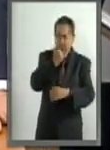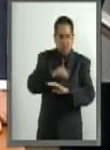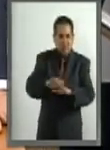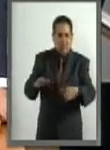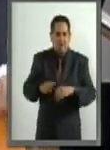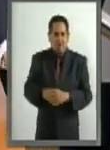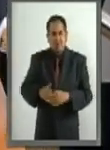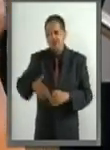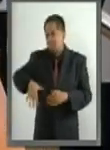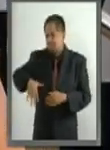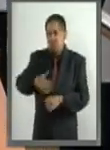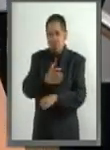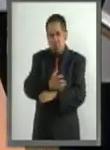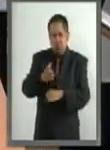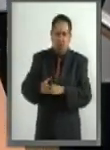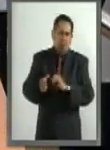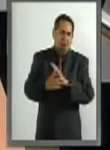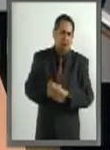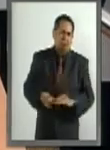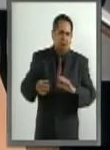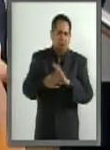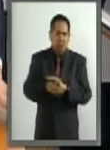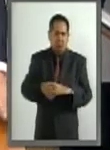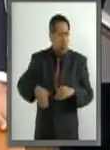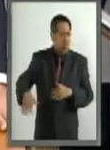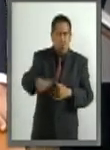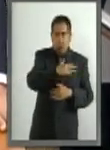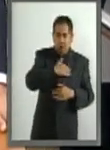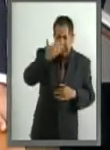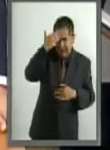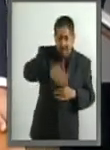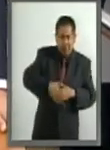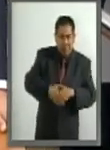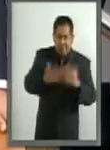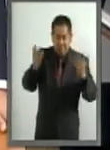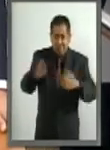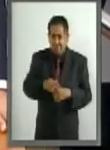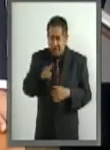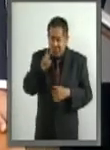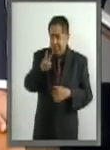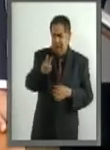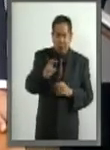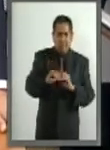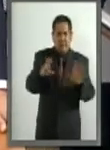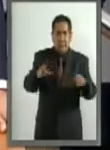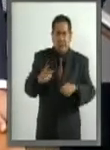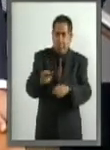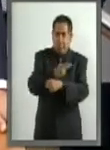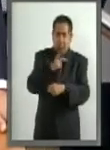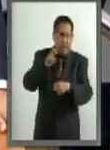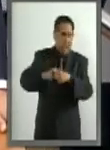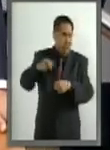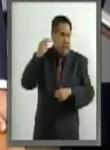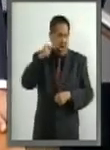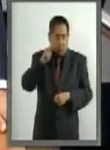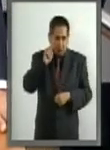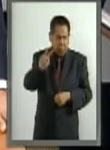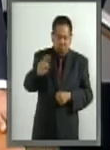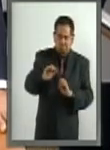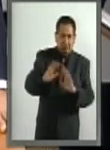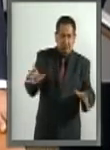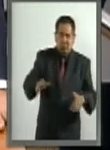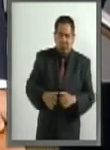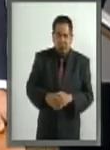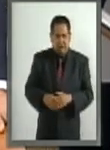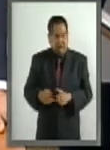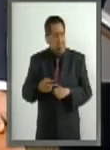hablaron los compañeros. Todos reconocemos y reconocen lo que sucedió en Veracruz,